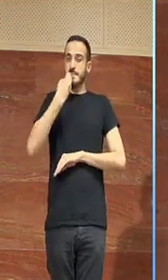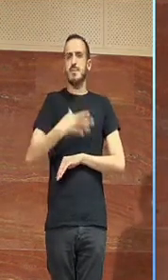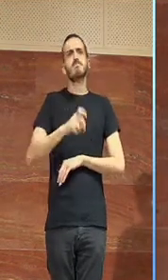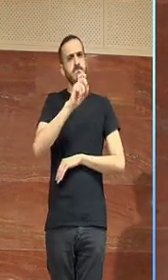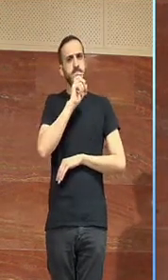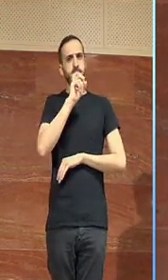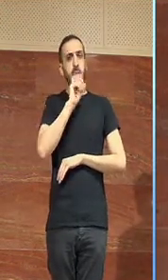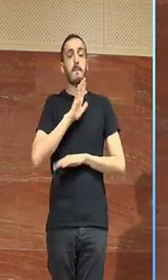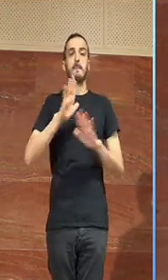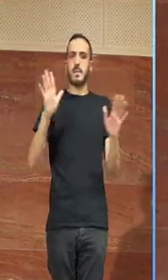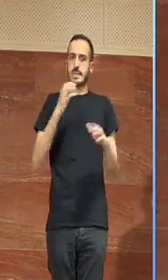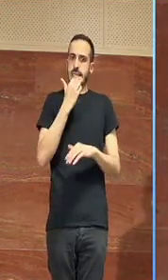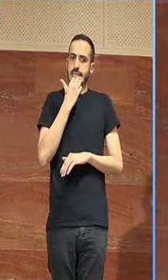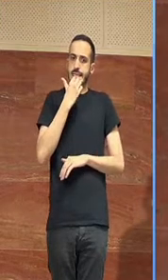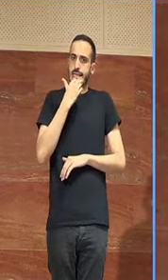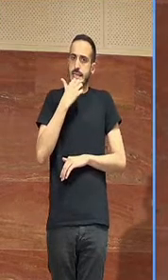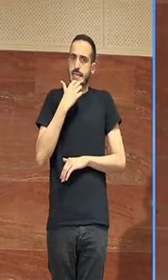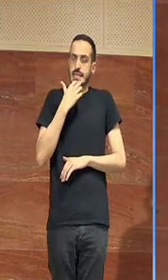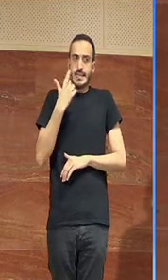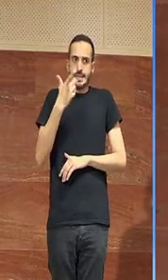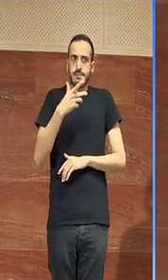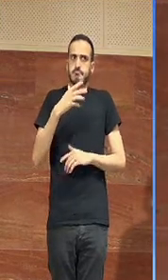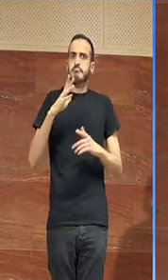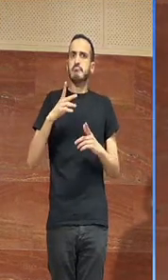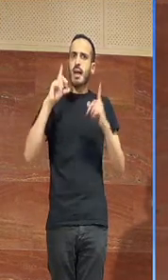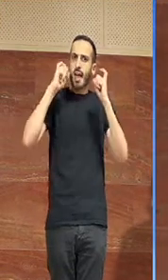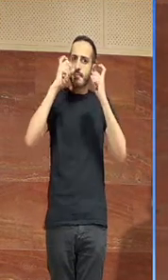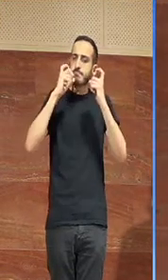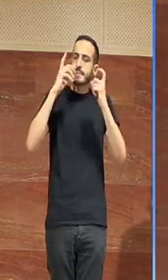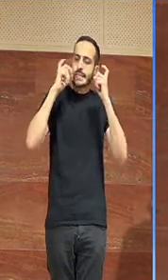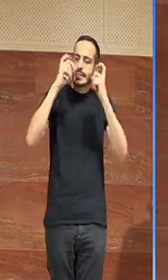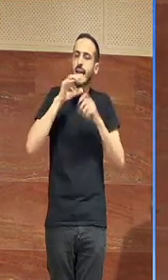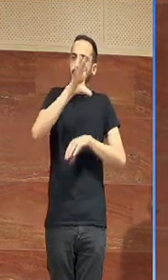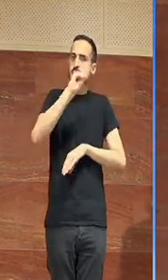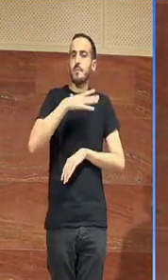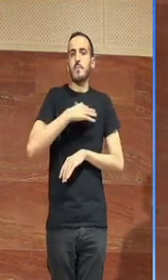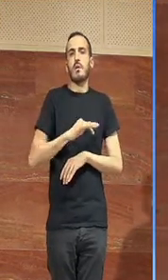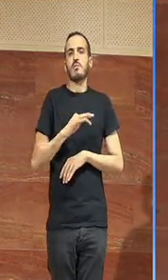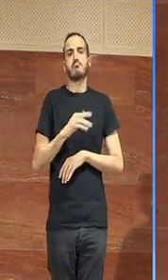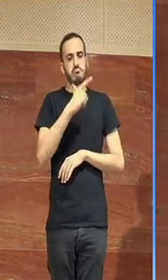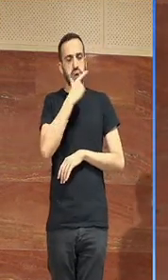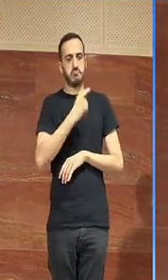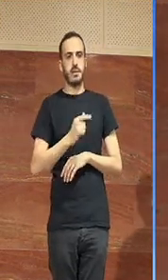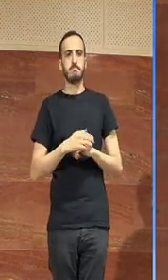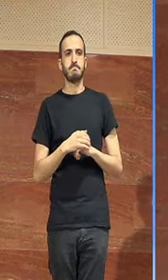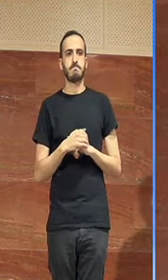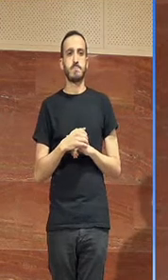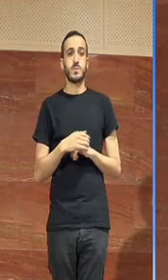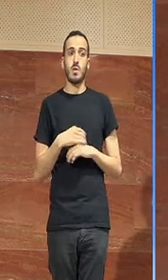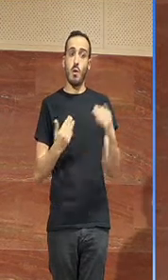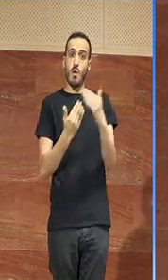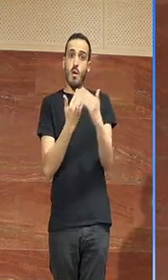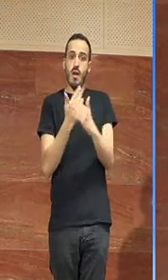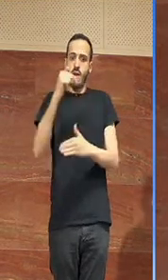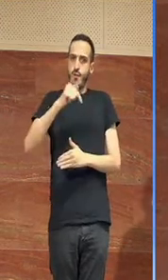pero sí, yo creo que se le entiende muy bien, él hizo el esfuerzo para todos nosotros. Así que pues esta va a ser la jornada de